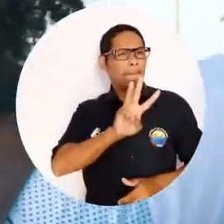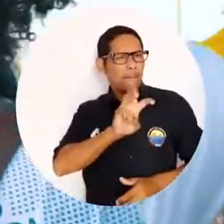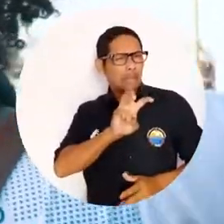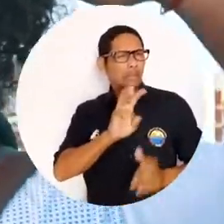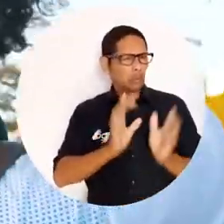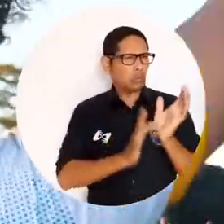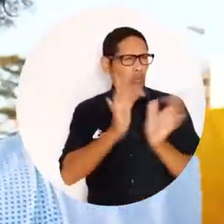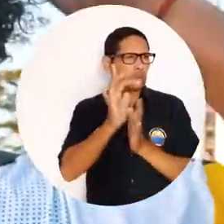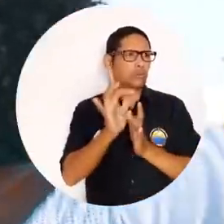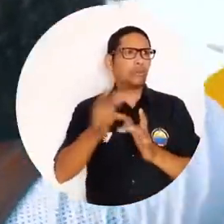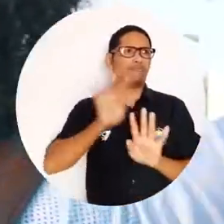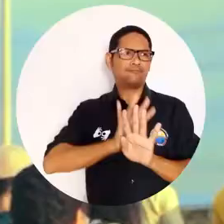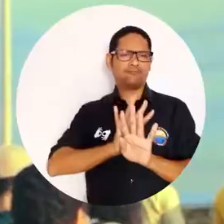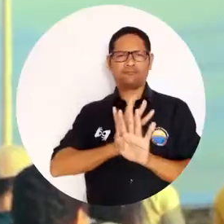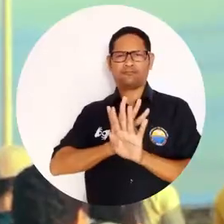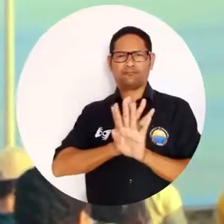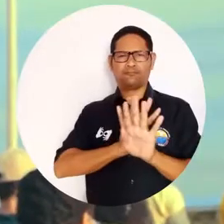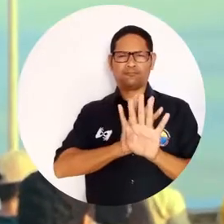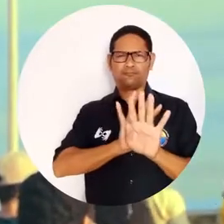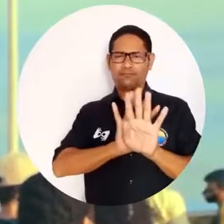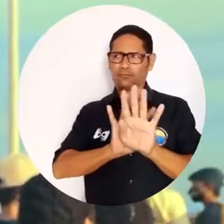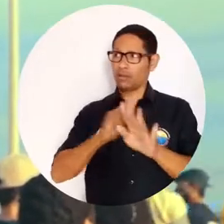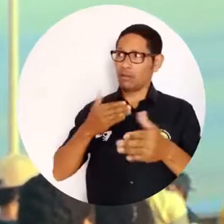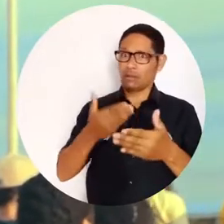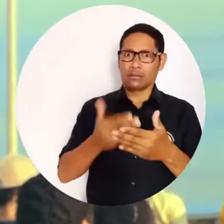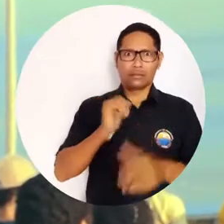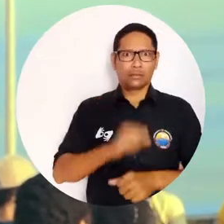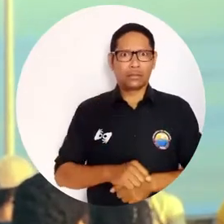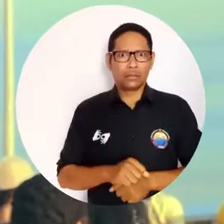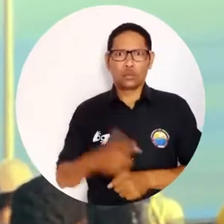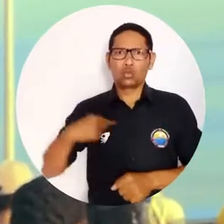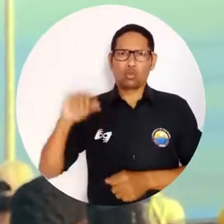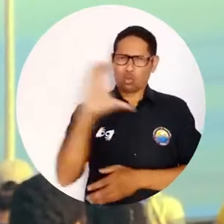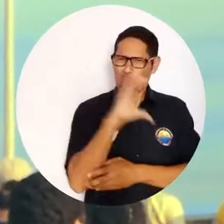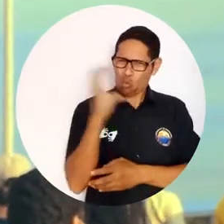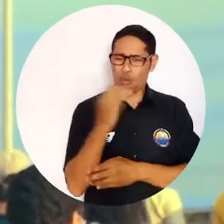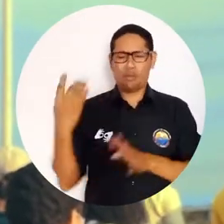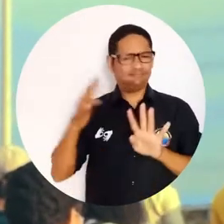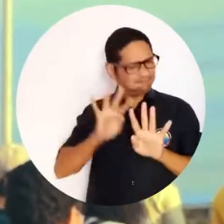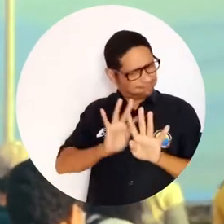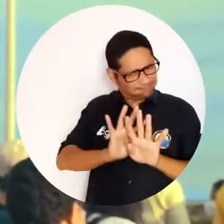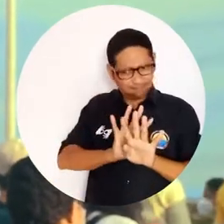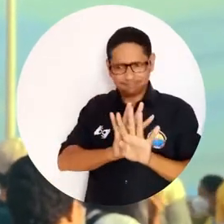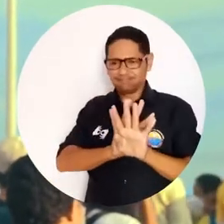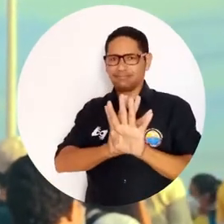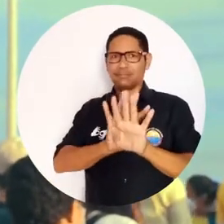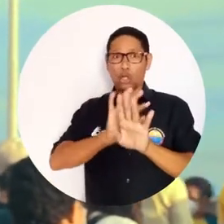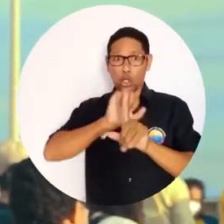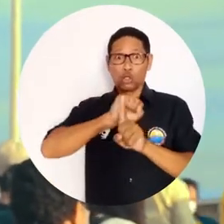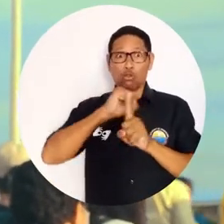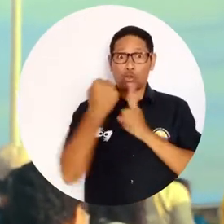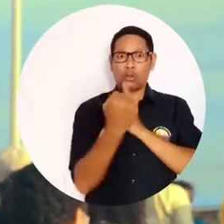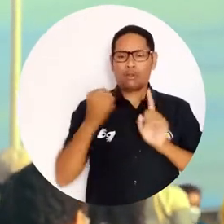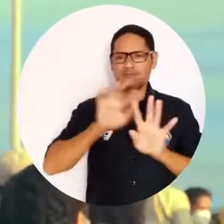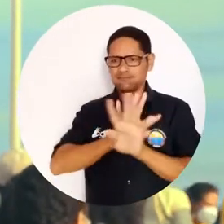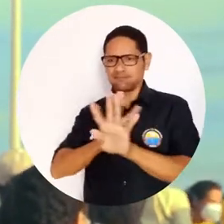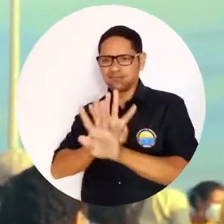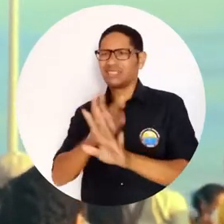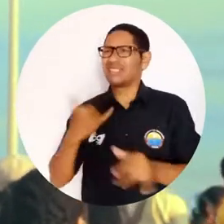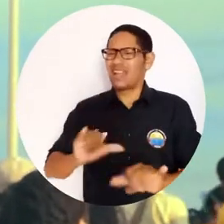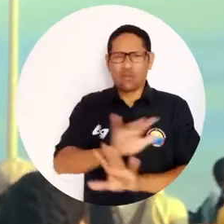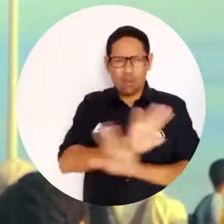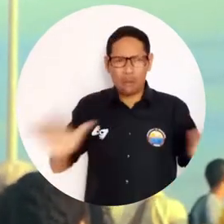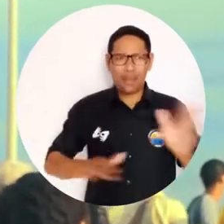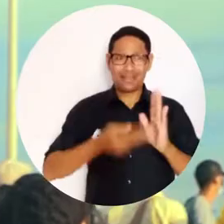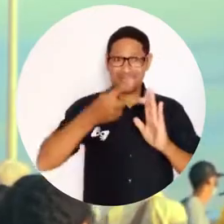han alzado la voz por nosotros. Estamos acompañando a todo el país en todo lo que tiene que ver con la movilización social. Basta ya